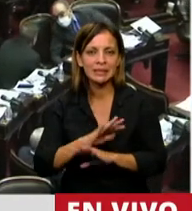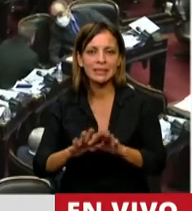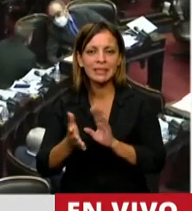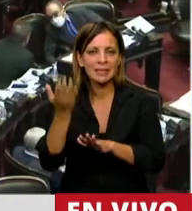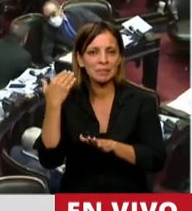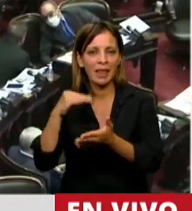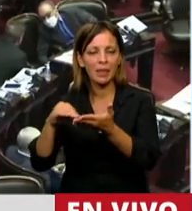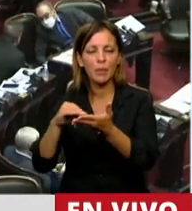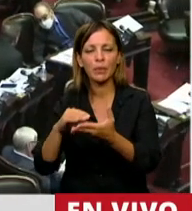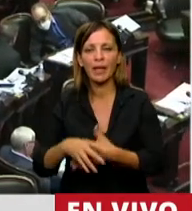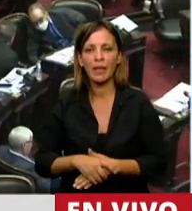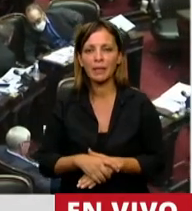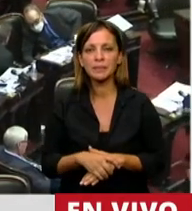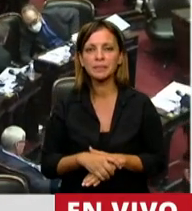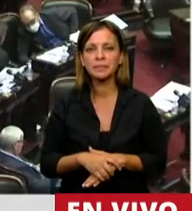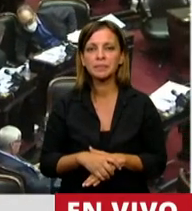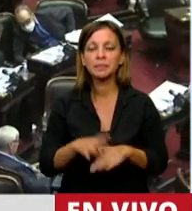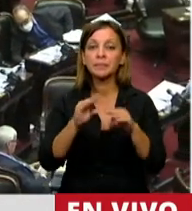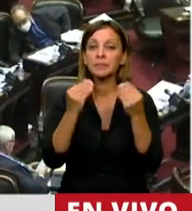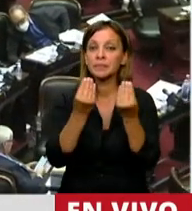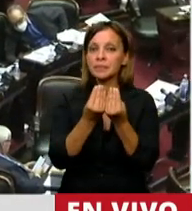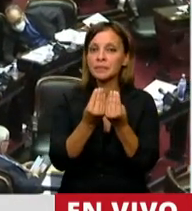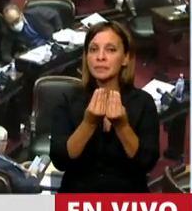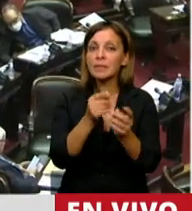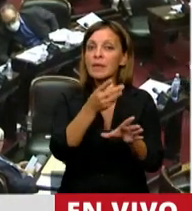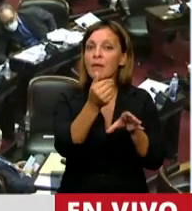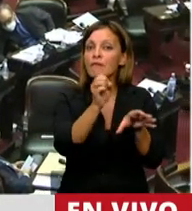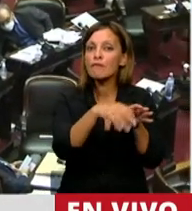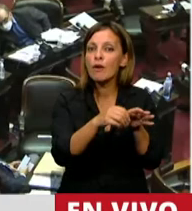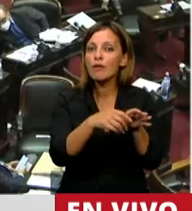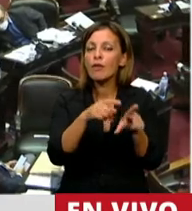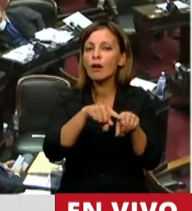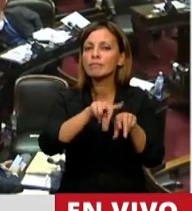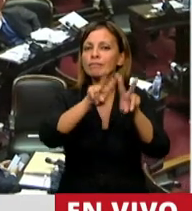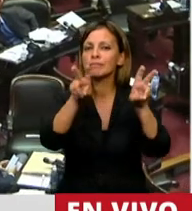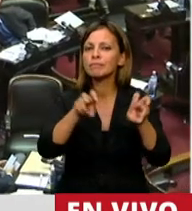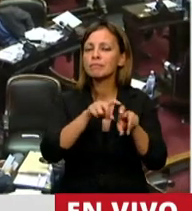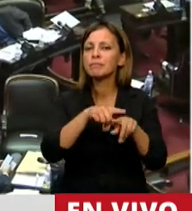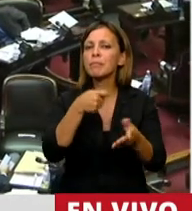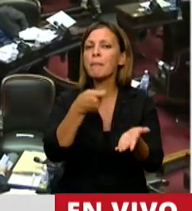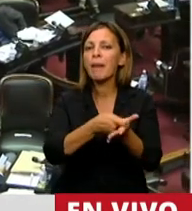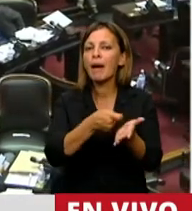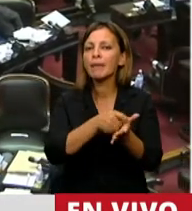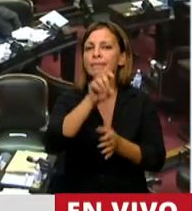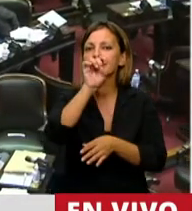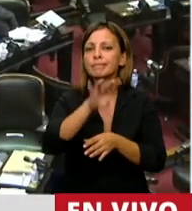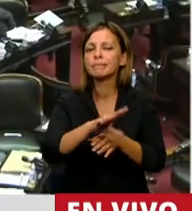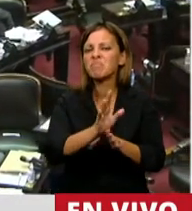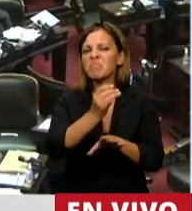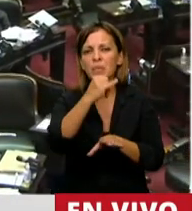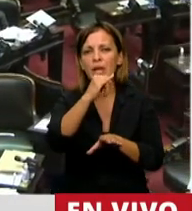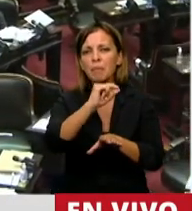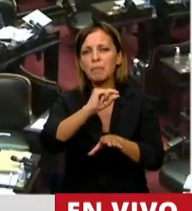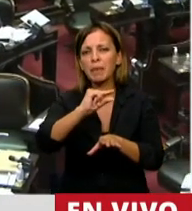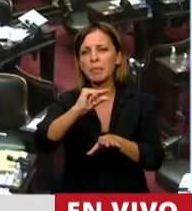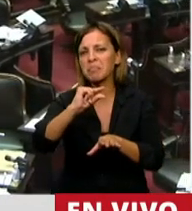opiniones precedentes. En definitiva, fondos que pagarán un único tributo con una alícuota